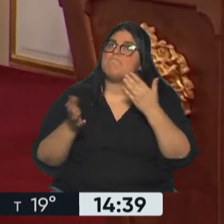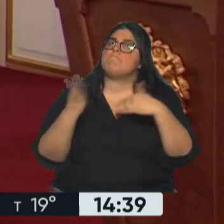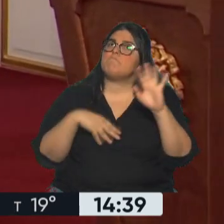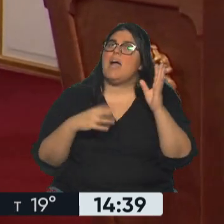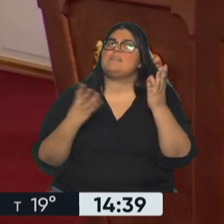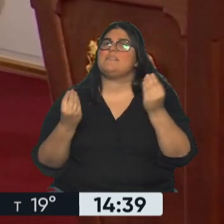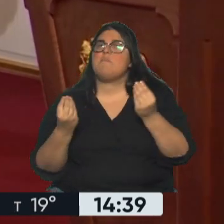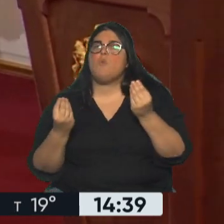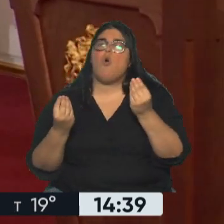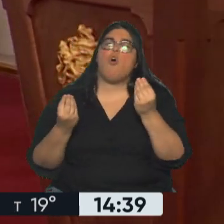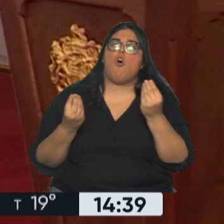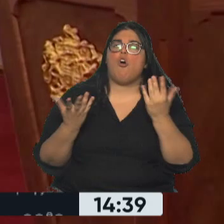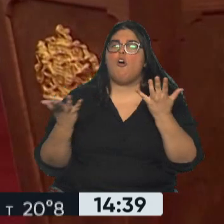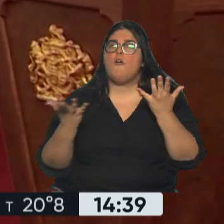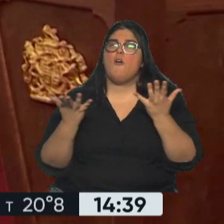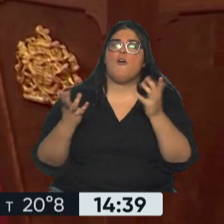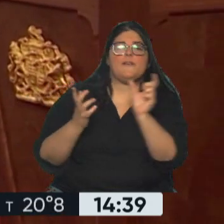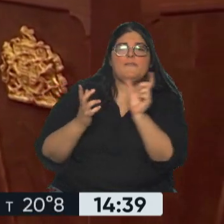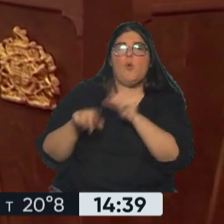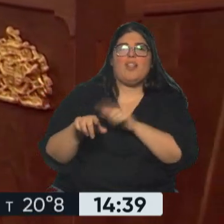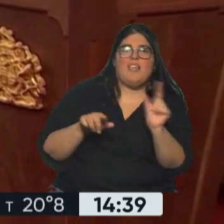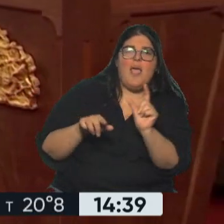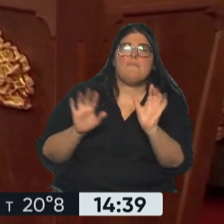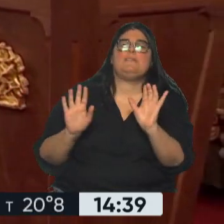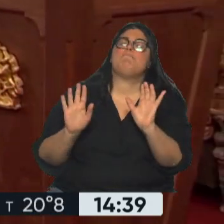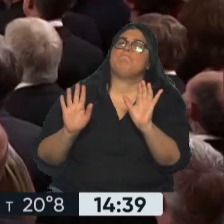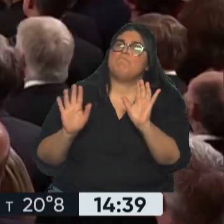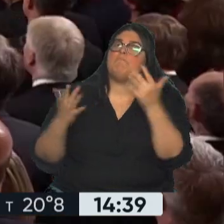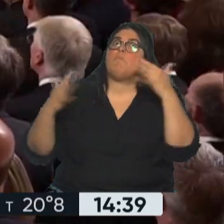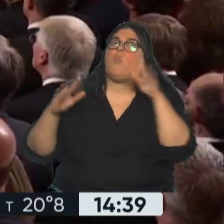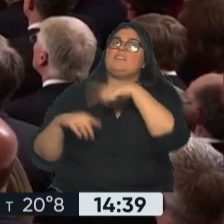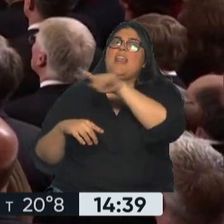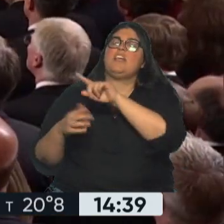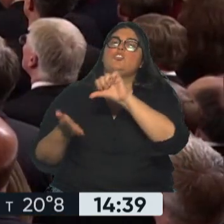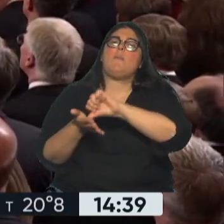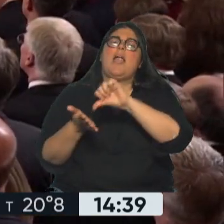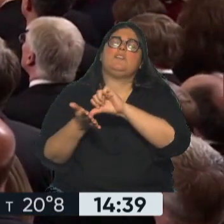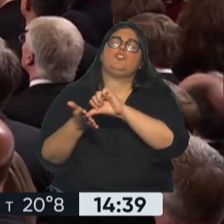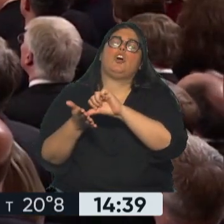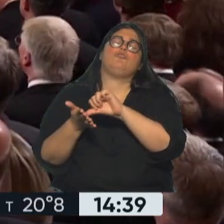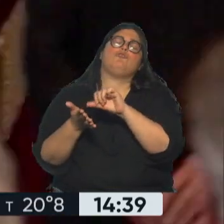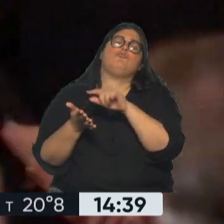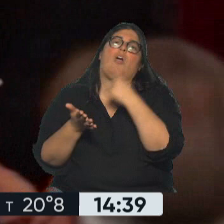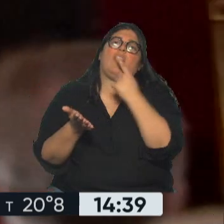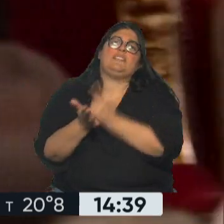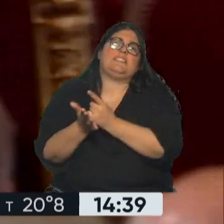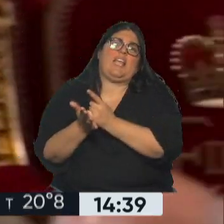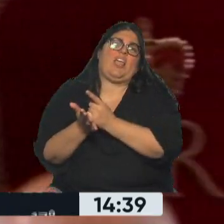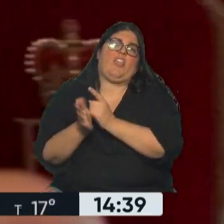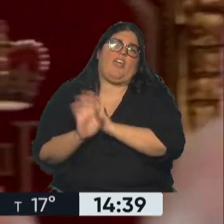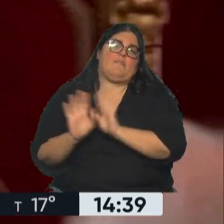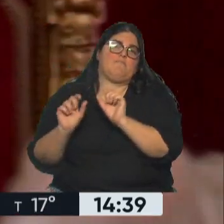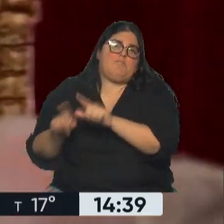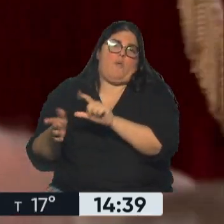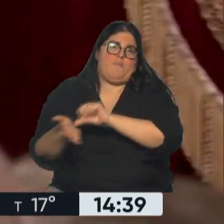suceder, digamos, en ese intervalo? Y bueno, es que decidan ser, por ejemplo, república como Barbados, que ya lo hizo, y ya dejar de ser